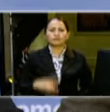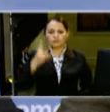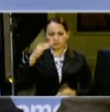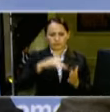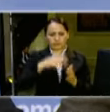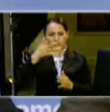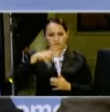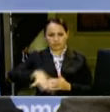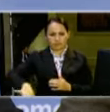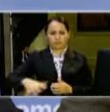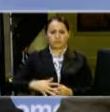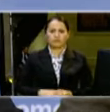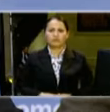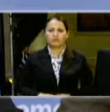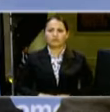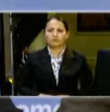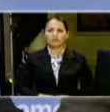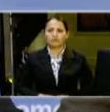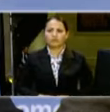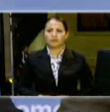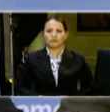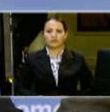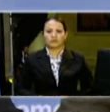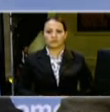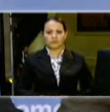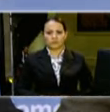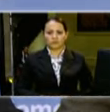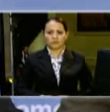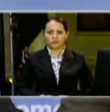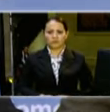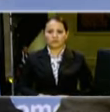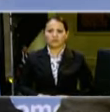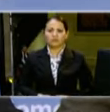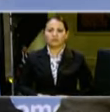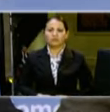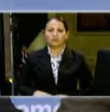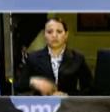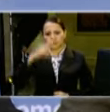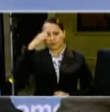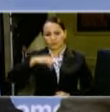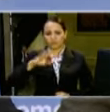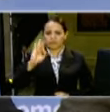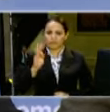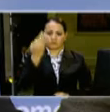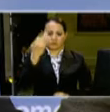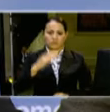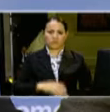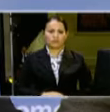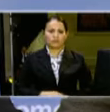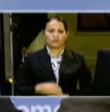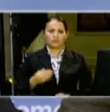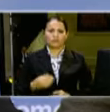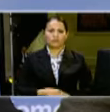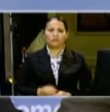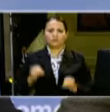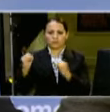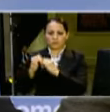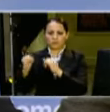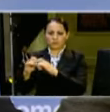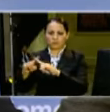2010, The Central Local Division of Power in the Americans and Renewed Mexican Federalism, All Institutions,